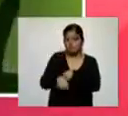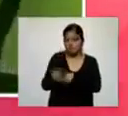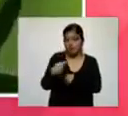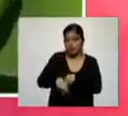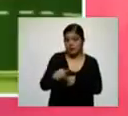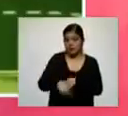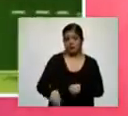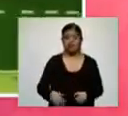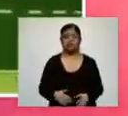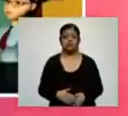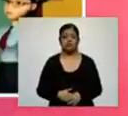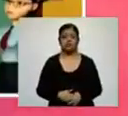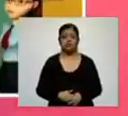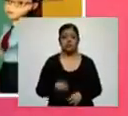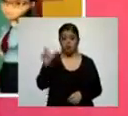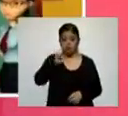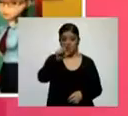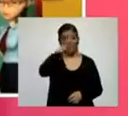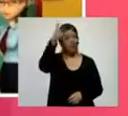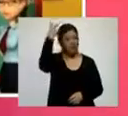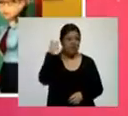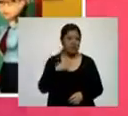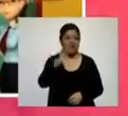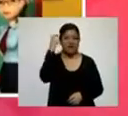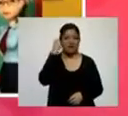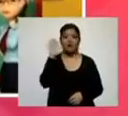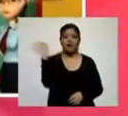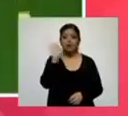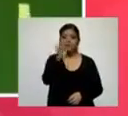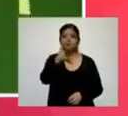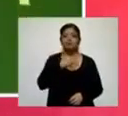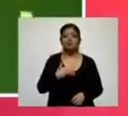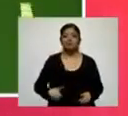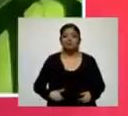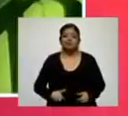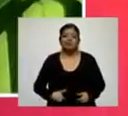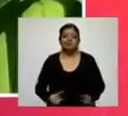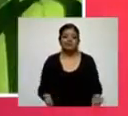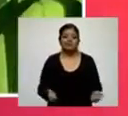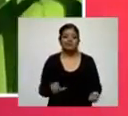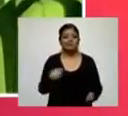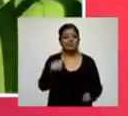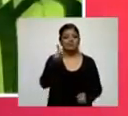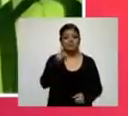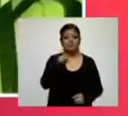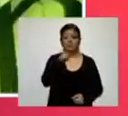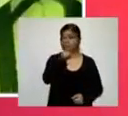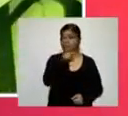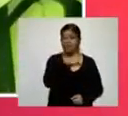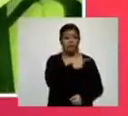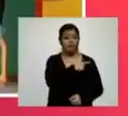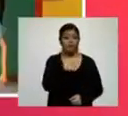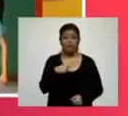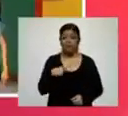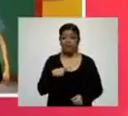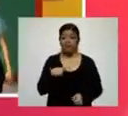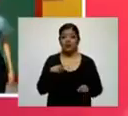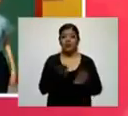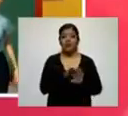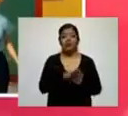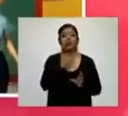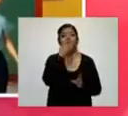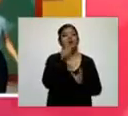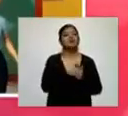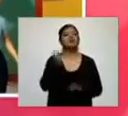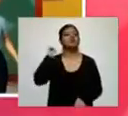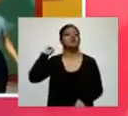peligroso. Cuando vamos de viaje, puede que tengamos hambre. Pero nunca debéis echar las sobras por